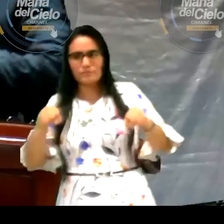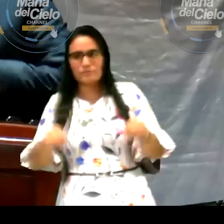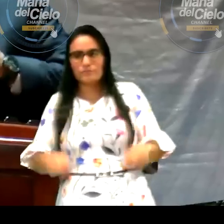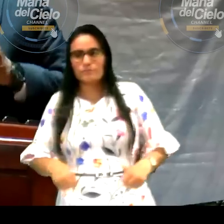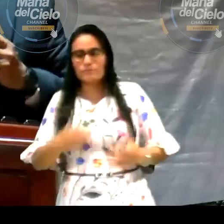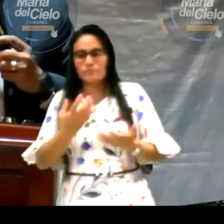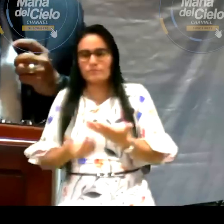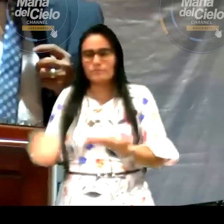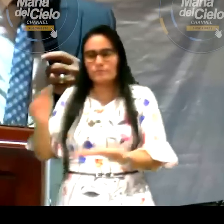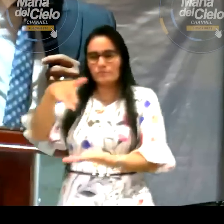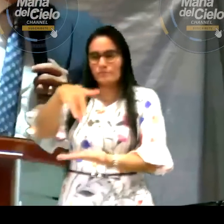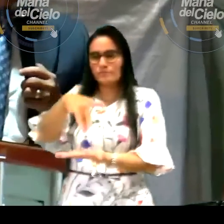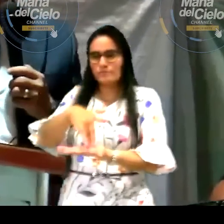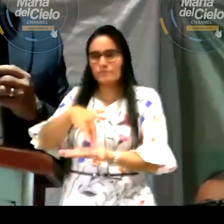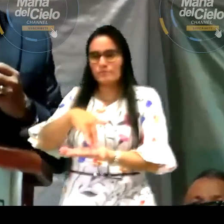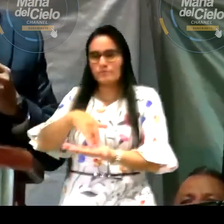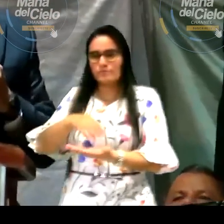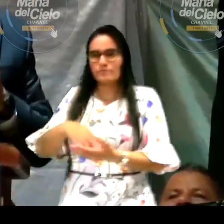se murieron sino a Lázaro.